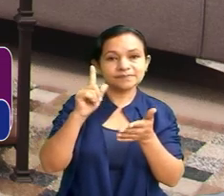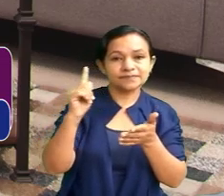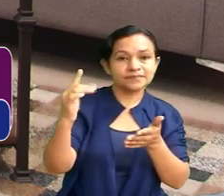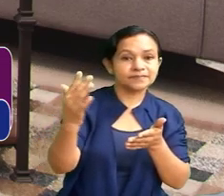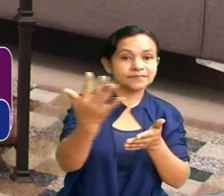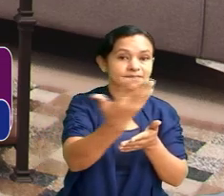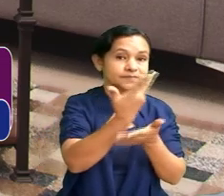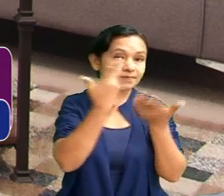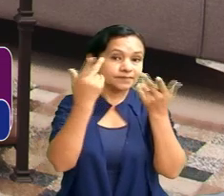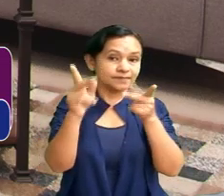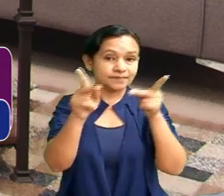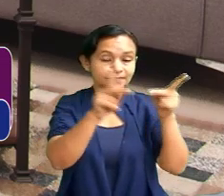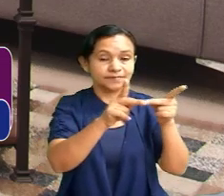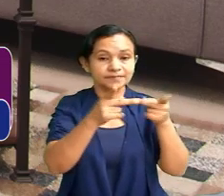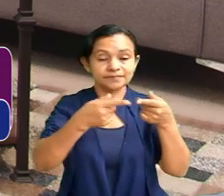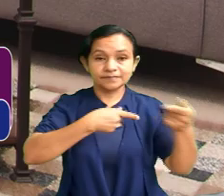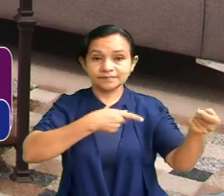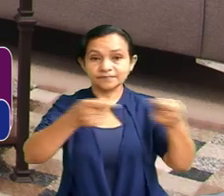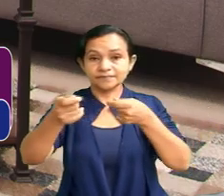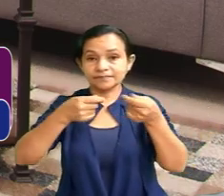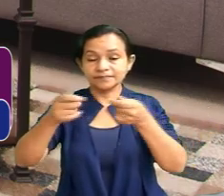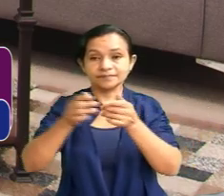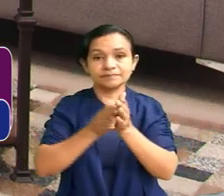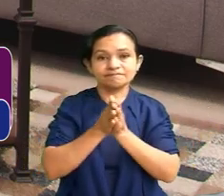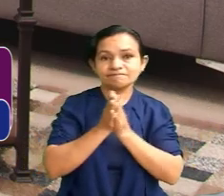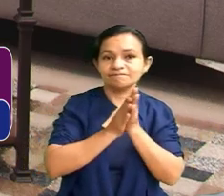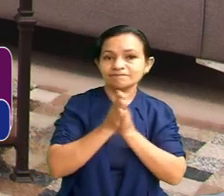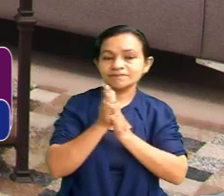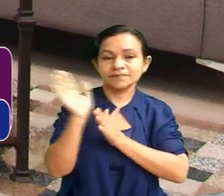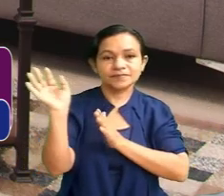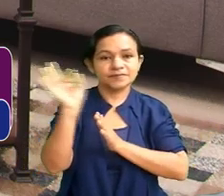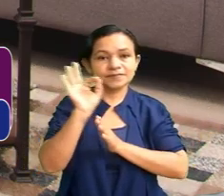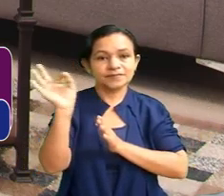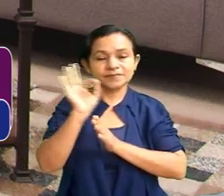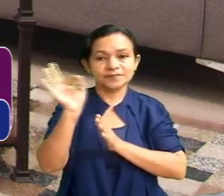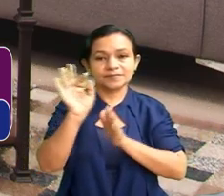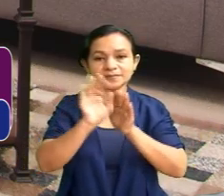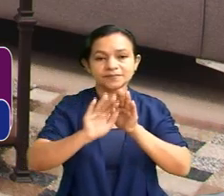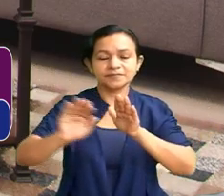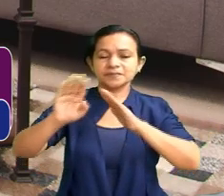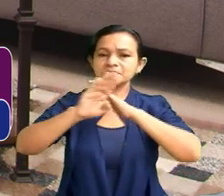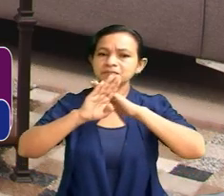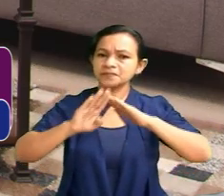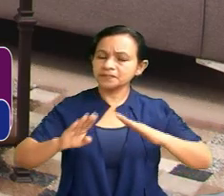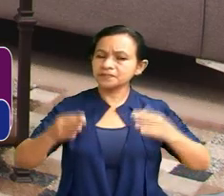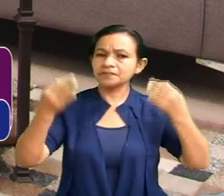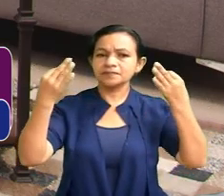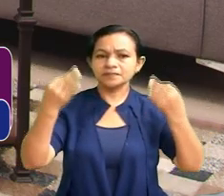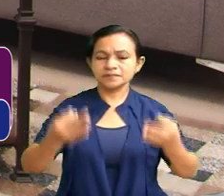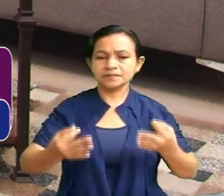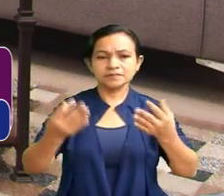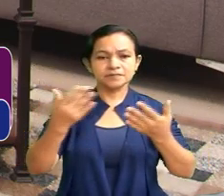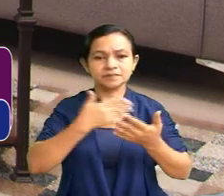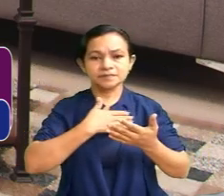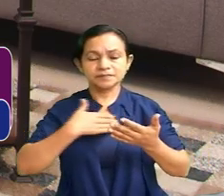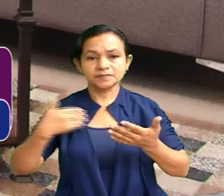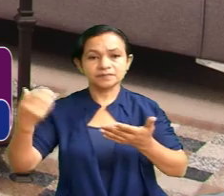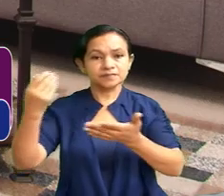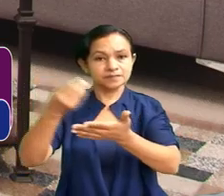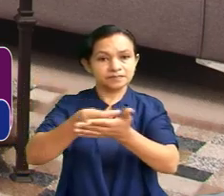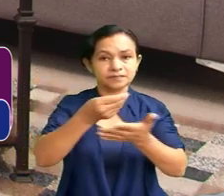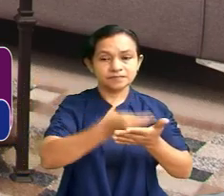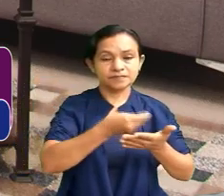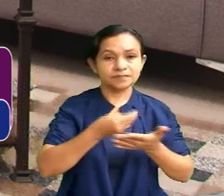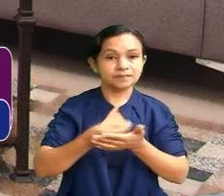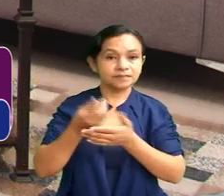gente el que el que tiene un negocio pues lo ejerce de manera más tranquila el comprador puede comprar a mejor precio la